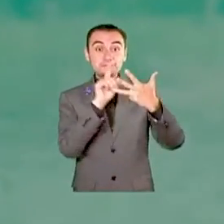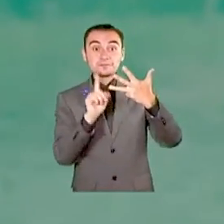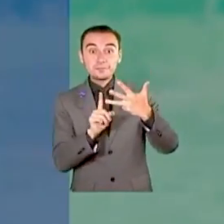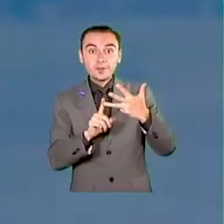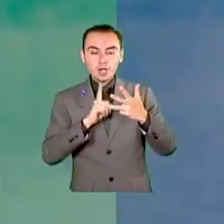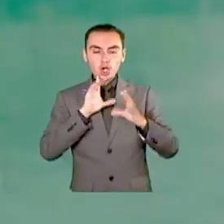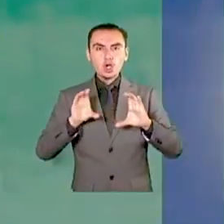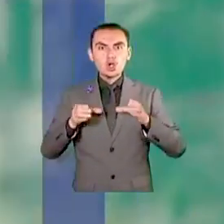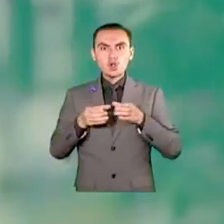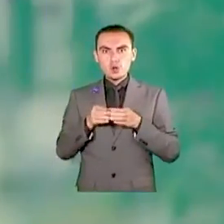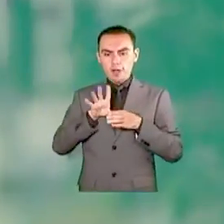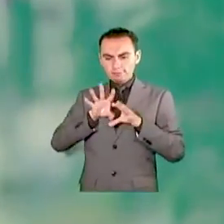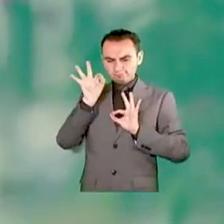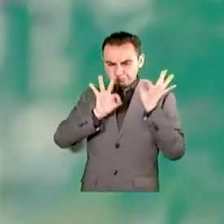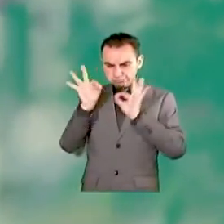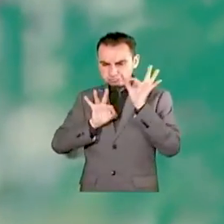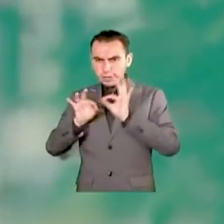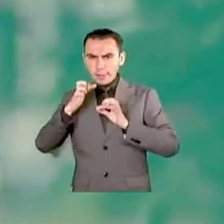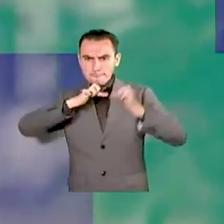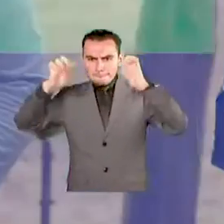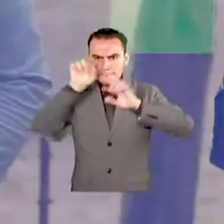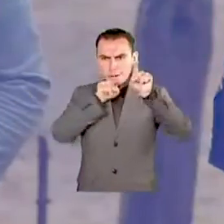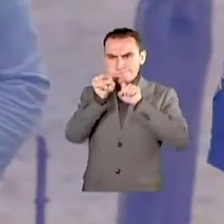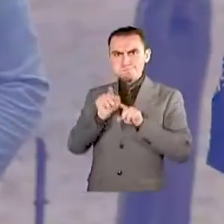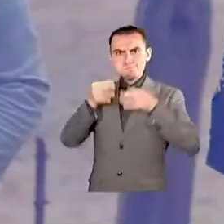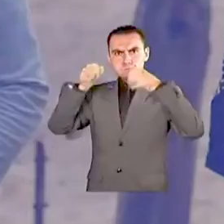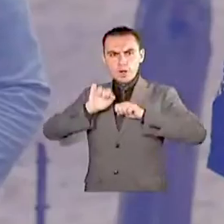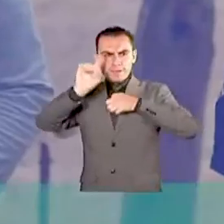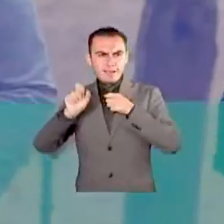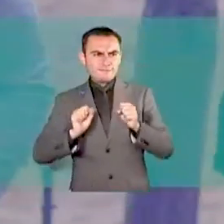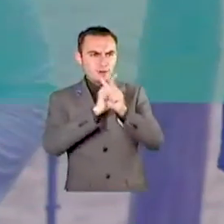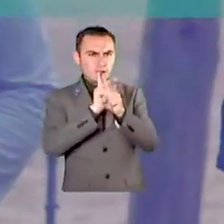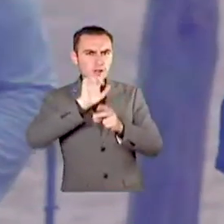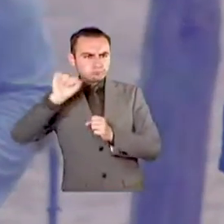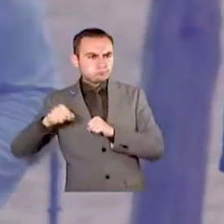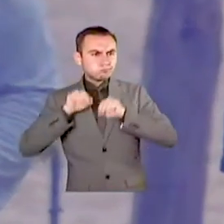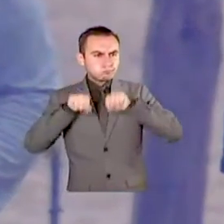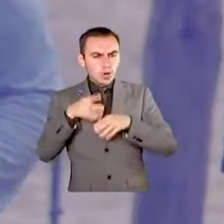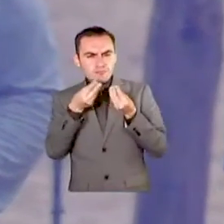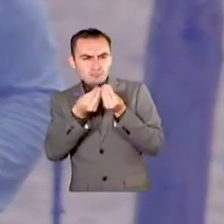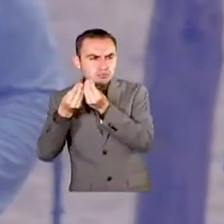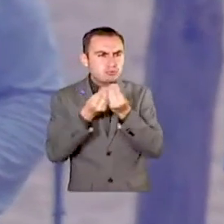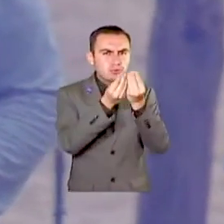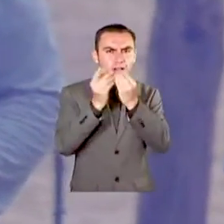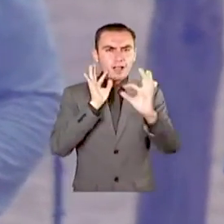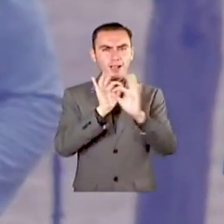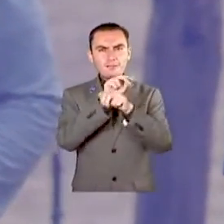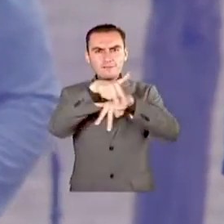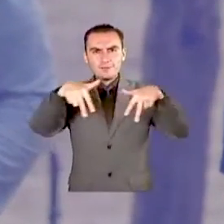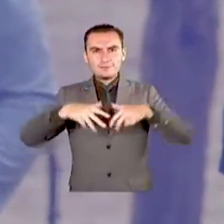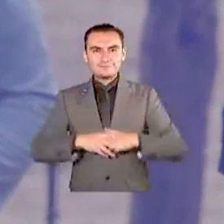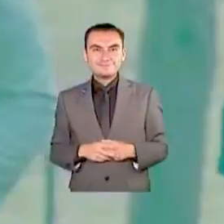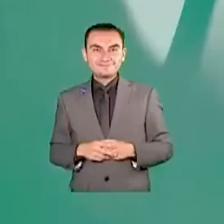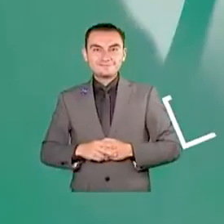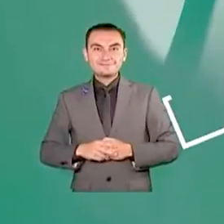Conformación de un grupo de funcionarios cualificados para intervenir en casos de violencia en razón al sexo y al género.